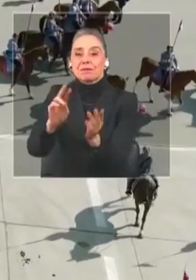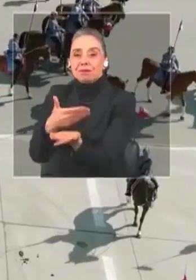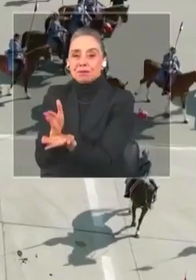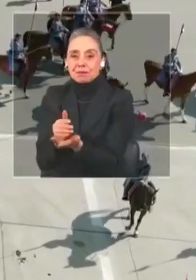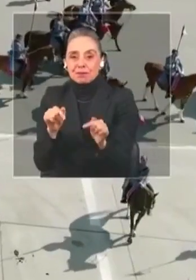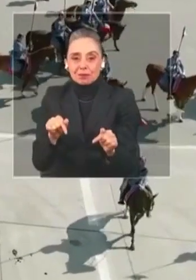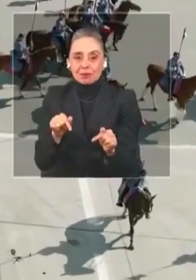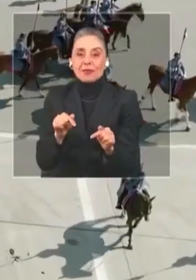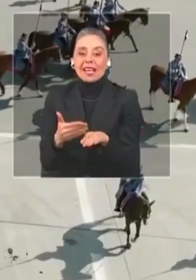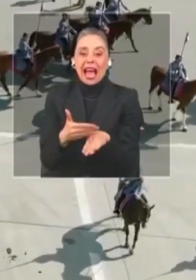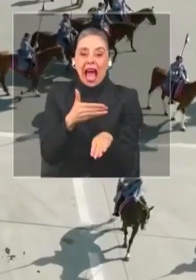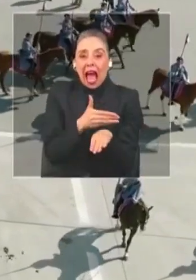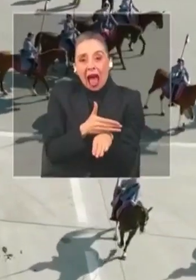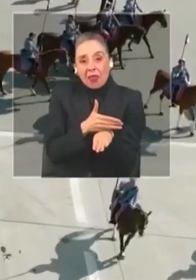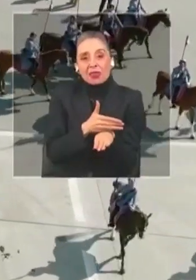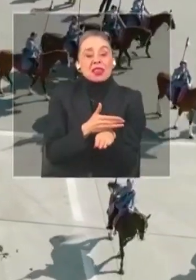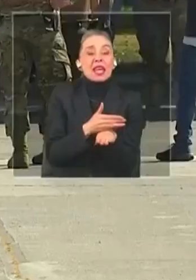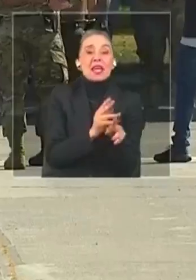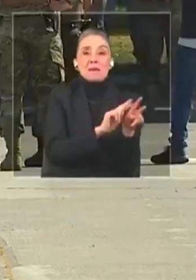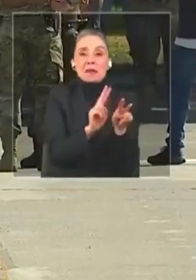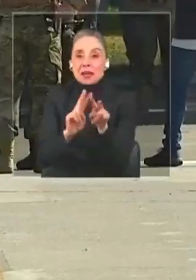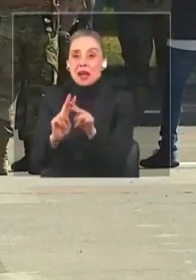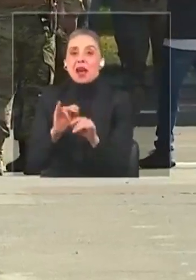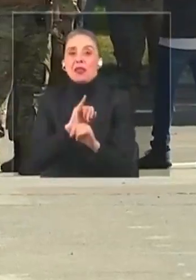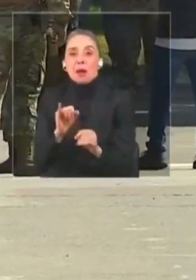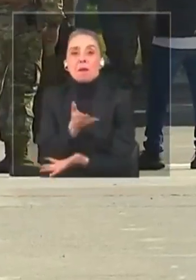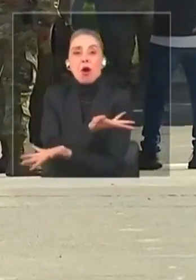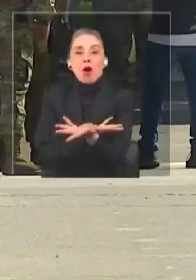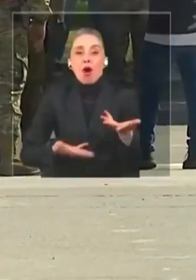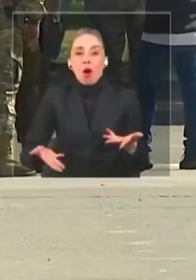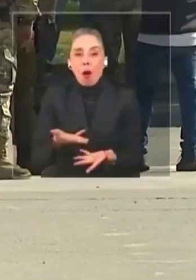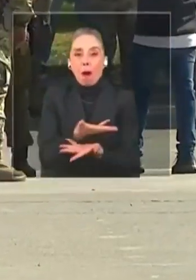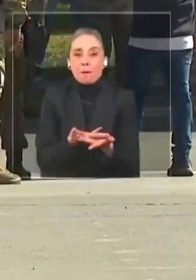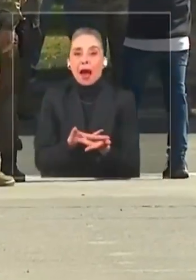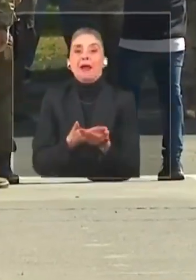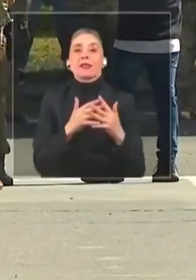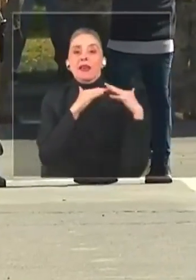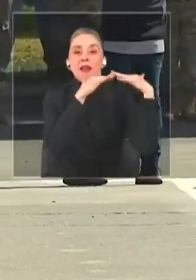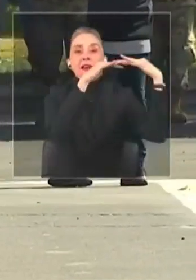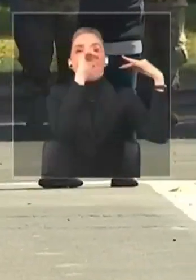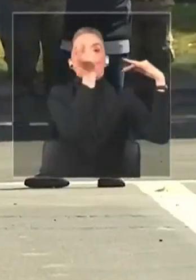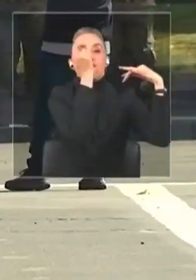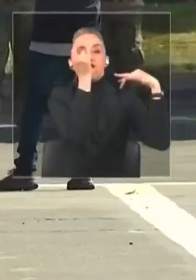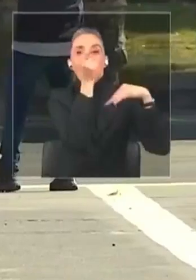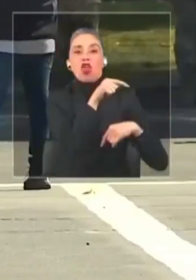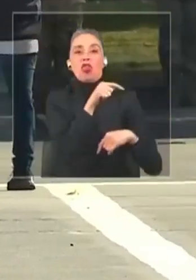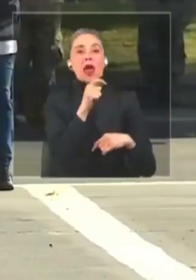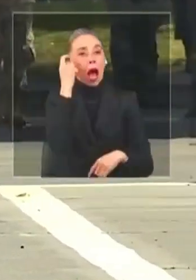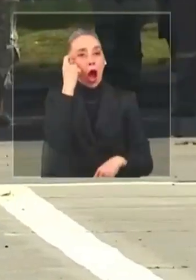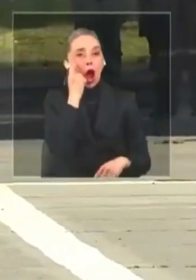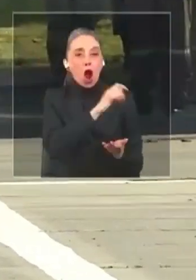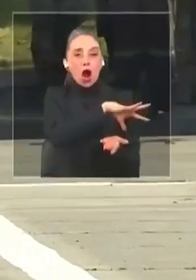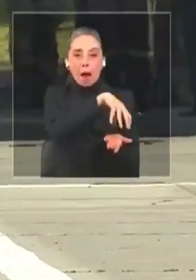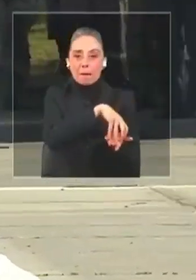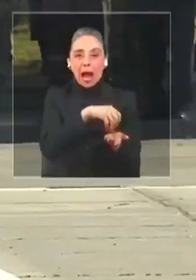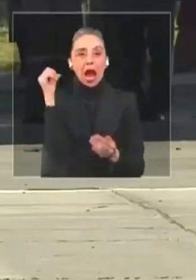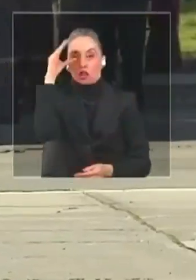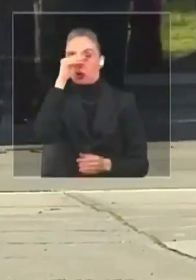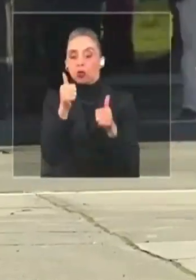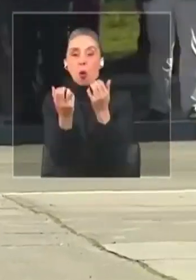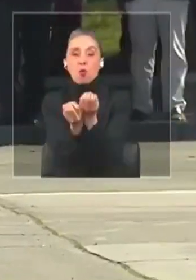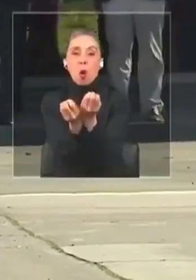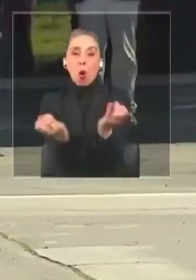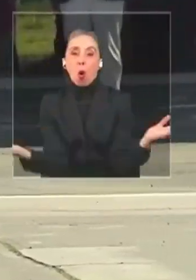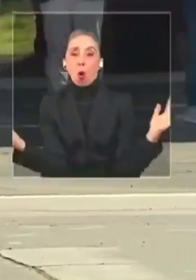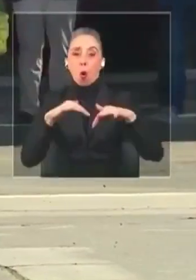lugar haciendo la previa de alguna manera para luego compartir, obviamente, en las fondas del Parque O'Higgins, que anoche tuvieron una jornada exitosa